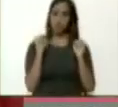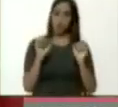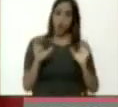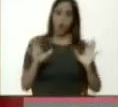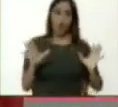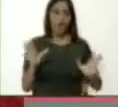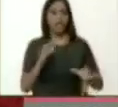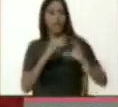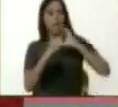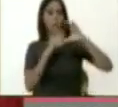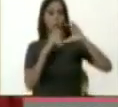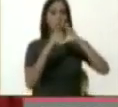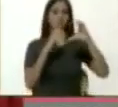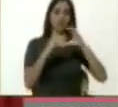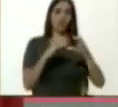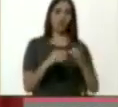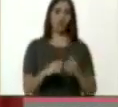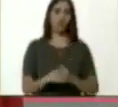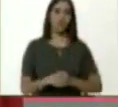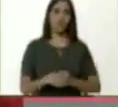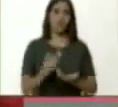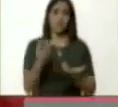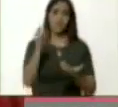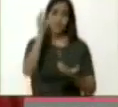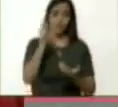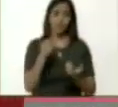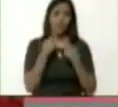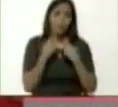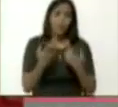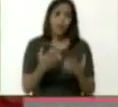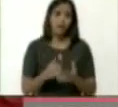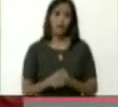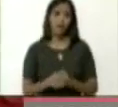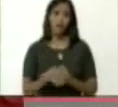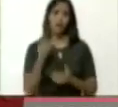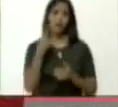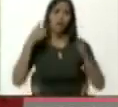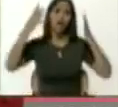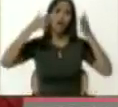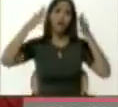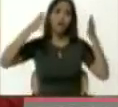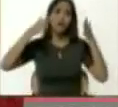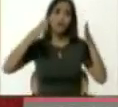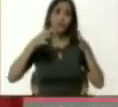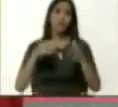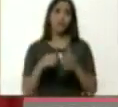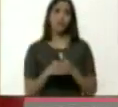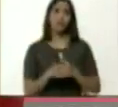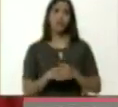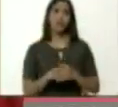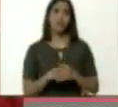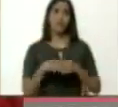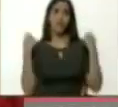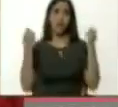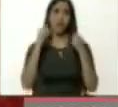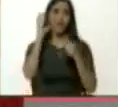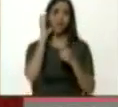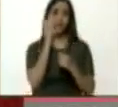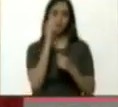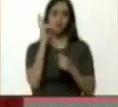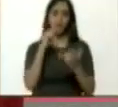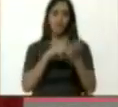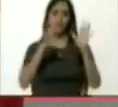la comunicación, estrategia comunicacional, y el tipo lo que es un fracasado. Él fue uno de los asesores, o el principal asesor de la campaña de Capriles en